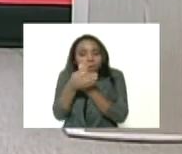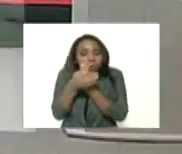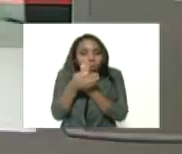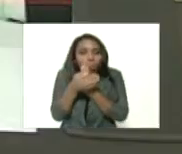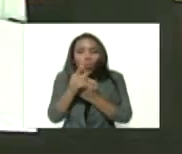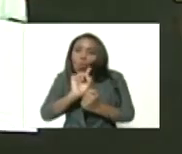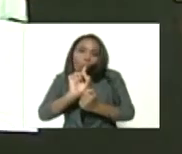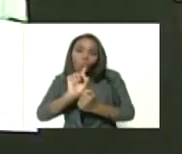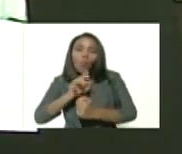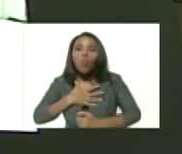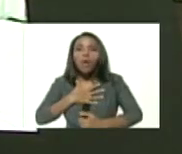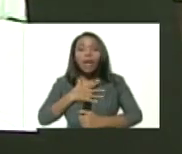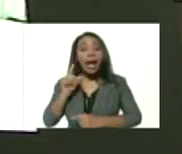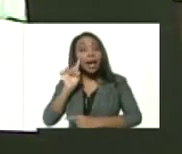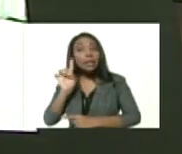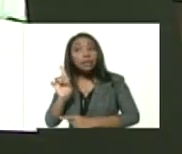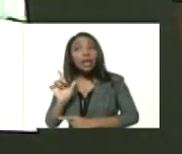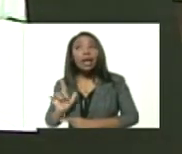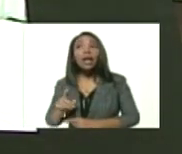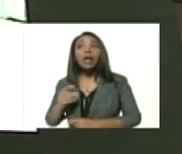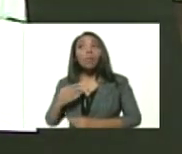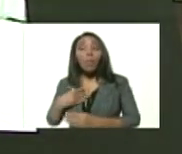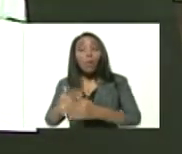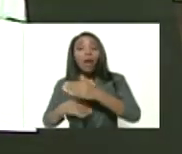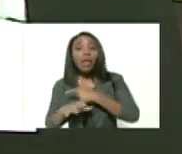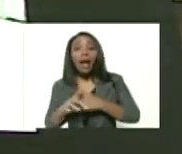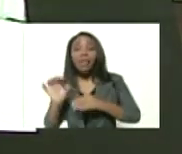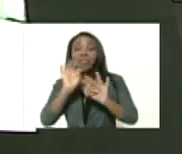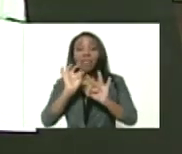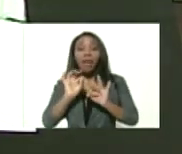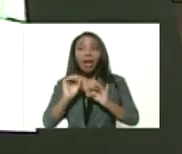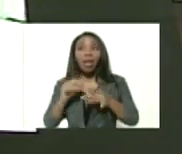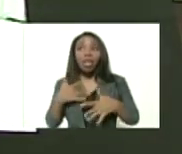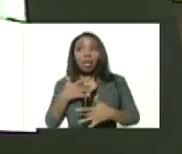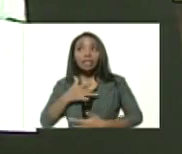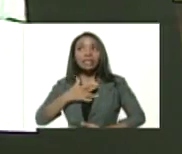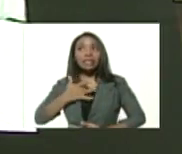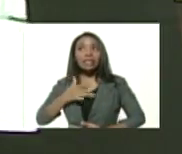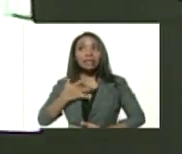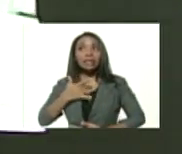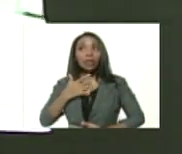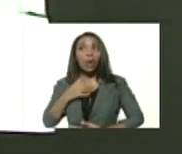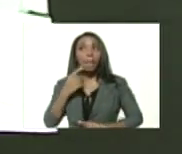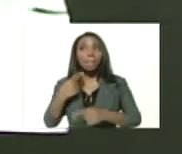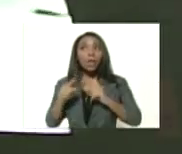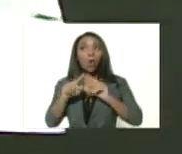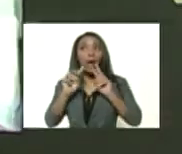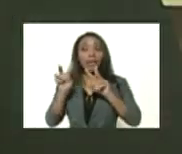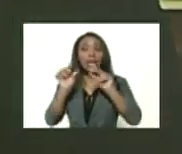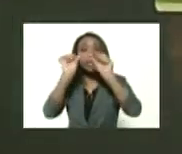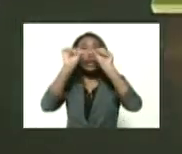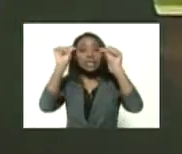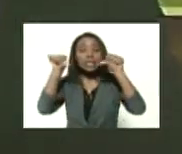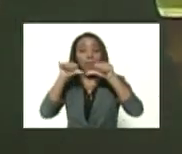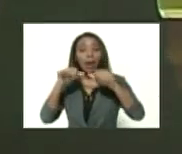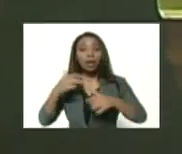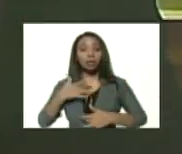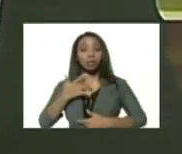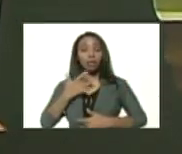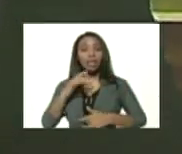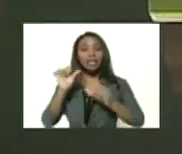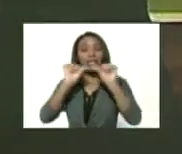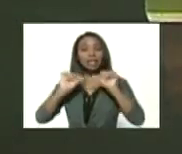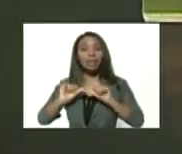Uno puede, en un momento dado, ocultar una emoción, ocultar una sensación, pero hay un sistema de nuestro organismo que se llama el